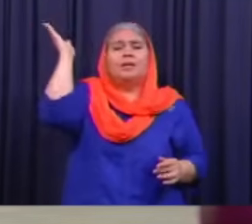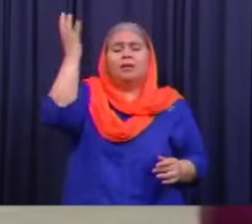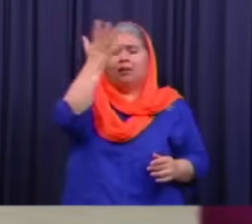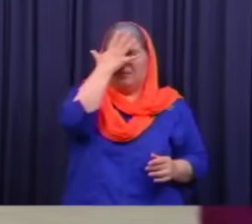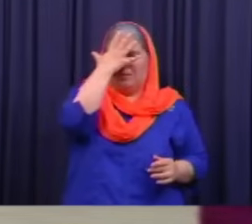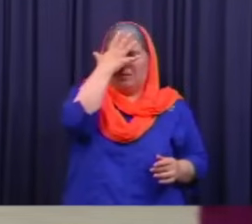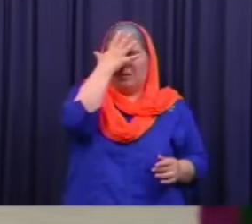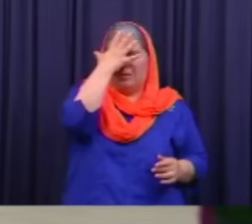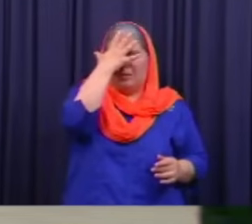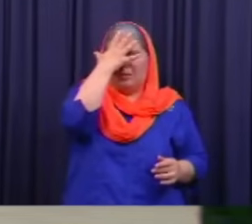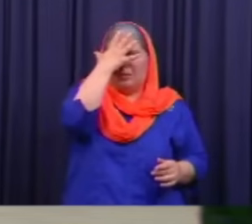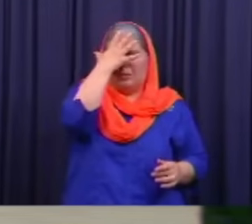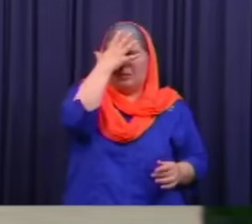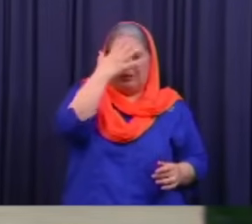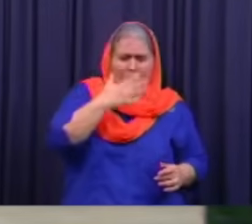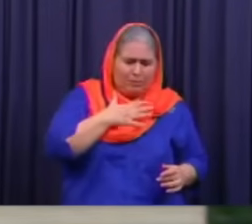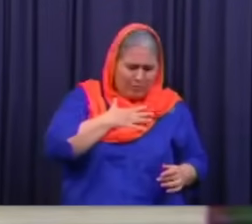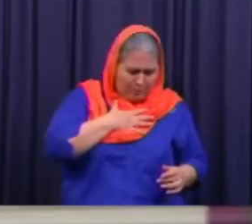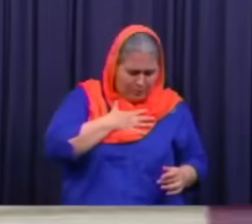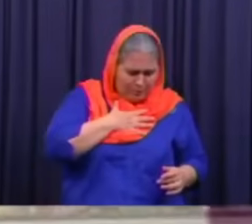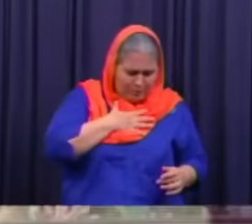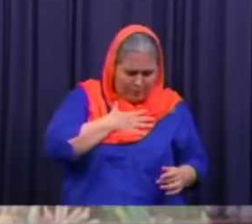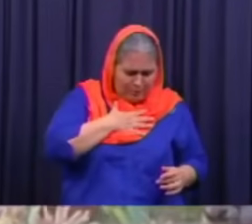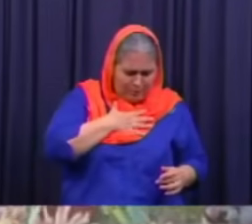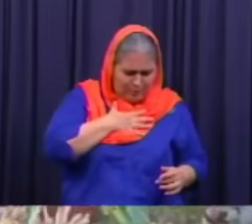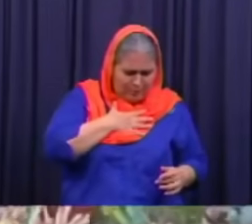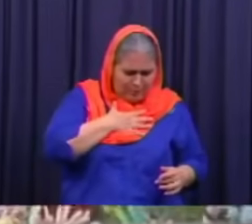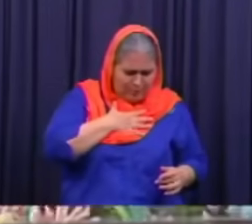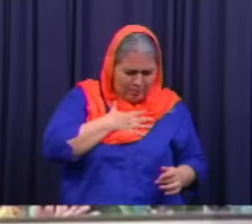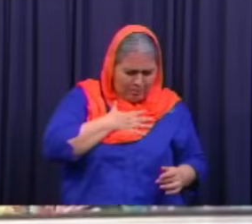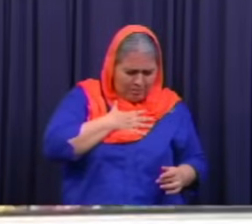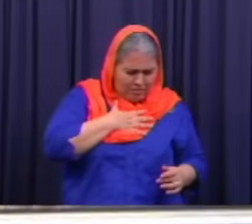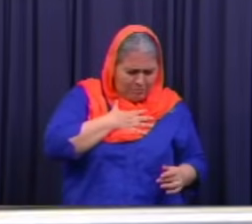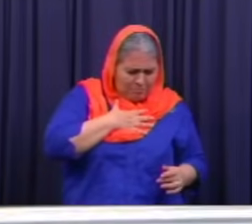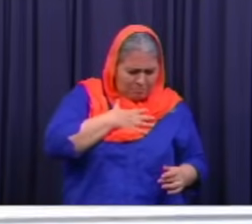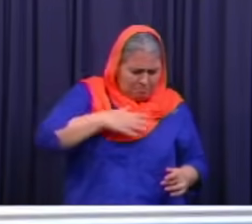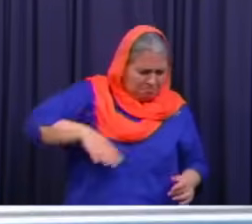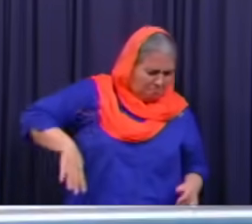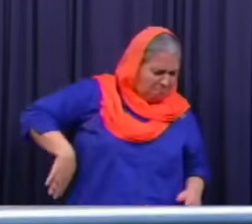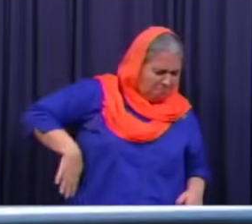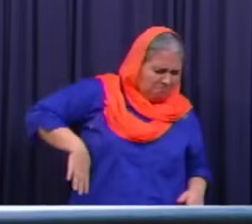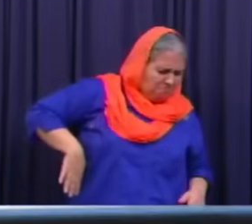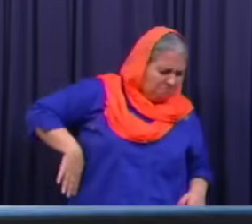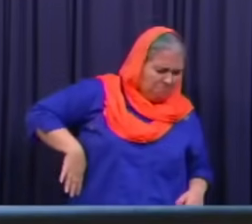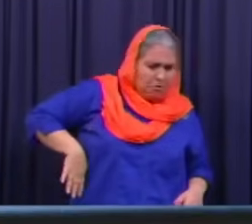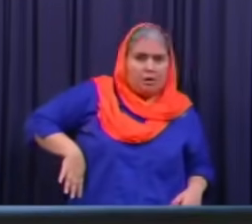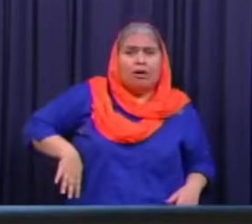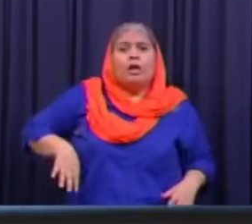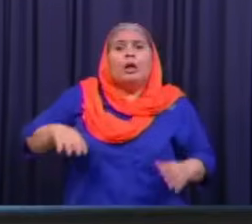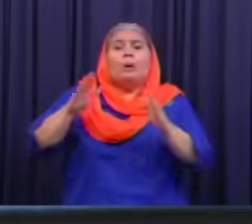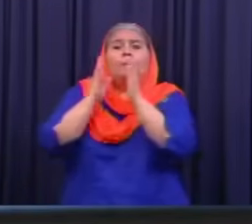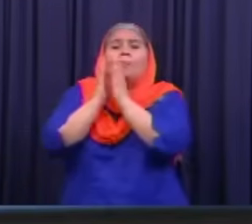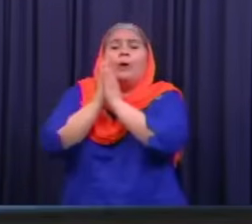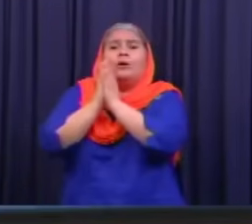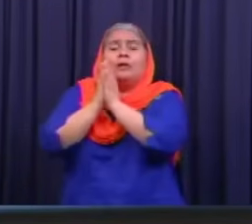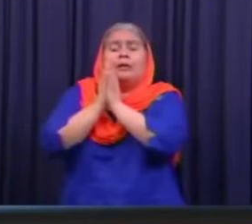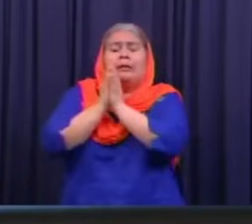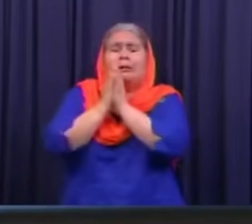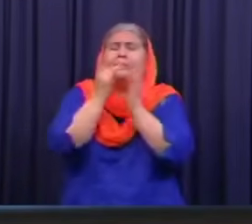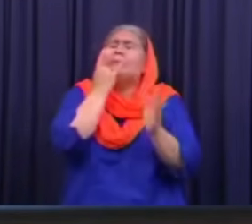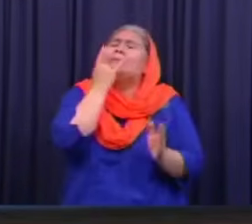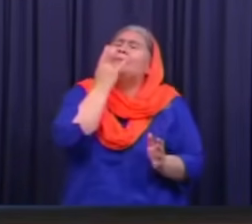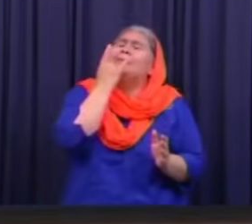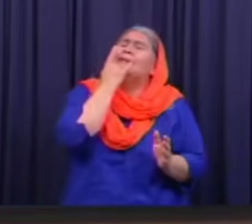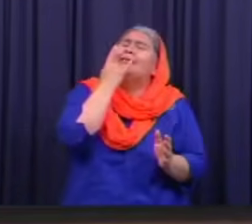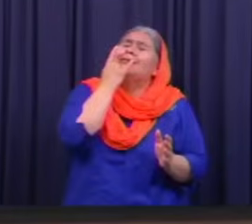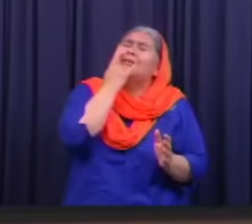nuestras negligencias indiferencias pecados de omisión o de comisión en el nombre de Jesús pero de la misma